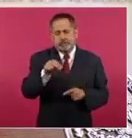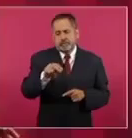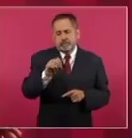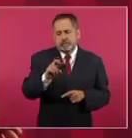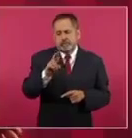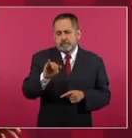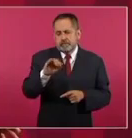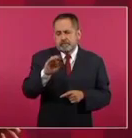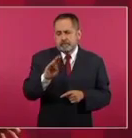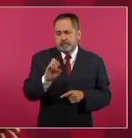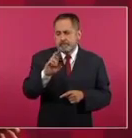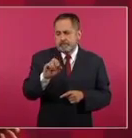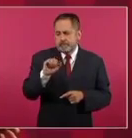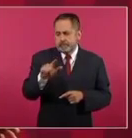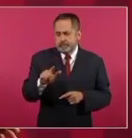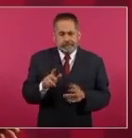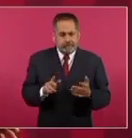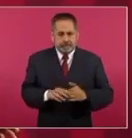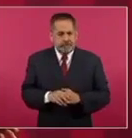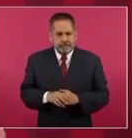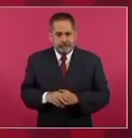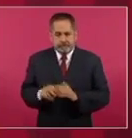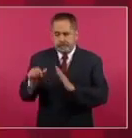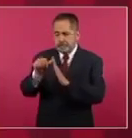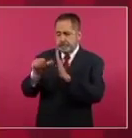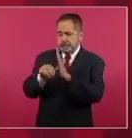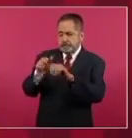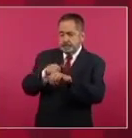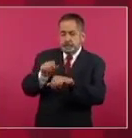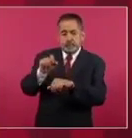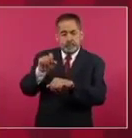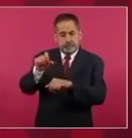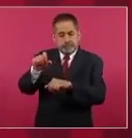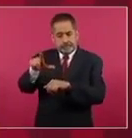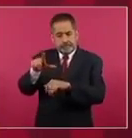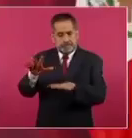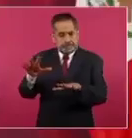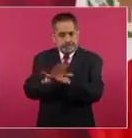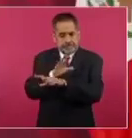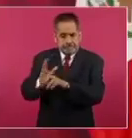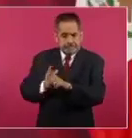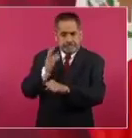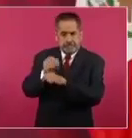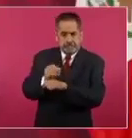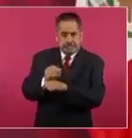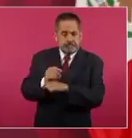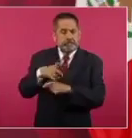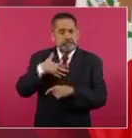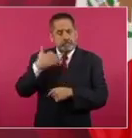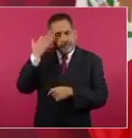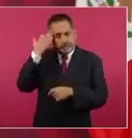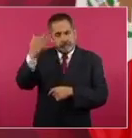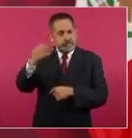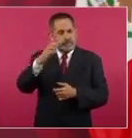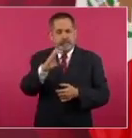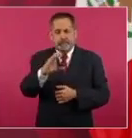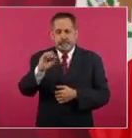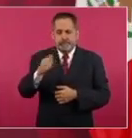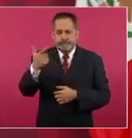se reformó el artículo 27 de la Constitución en los tiempos de Carlos